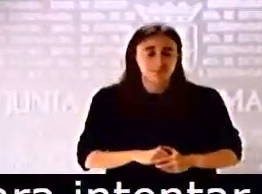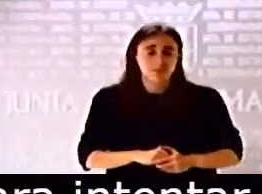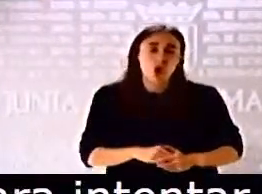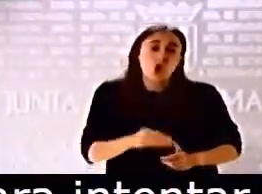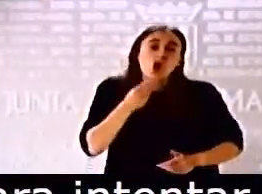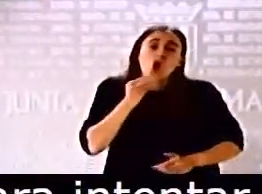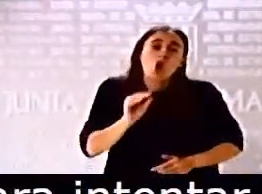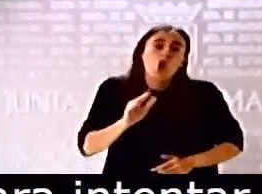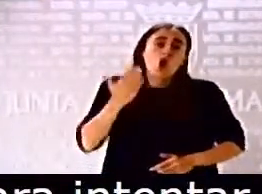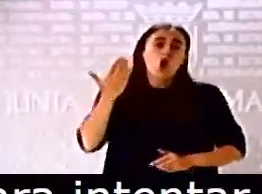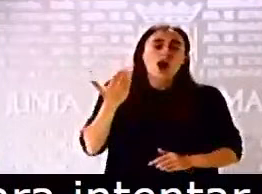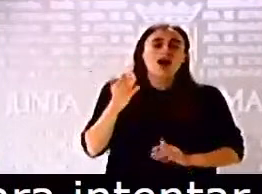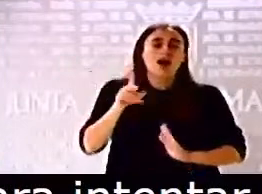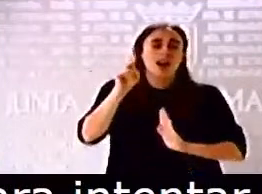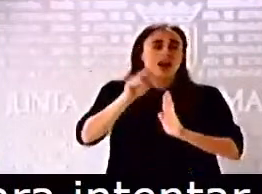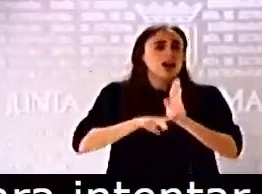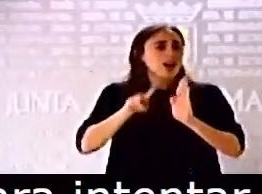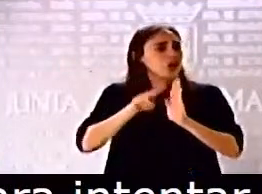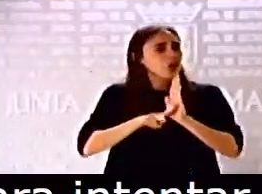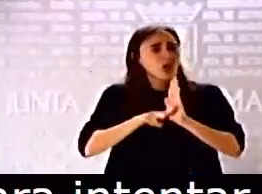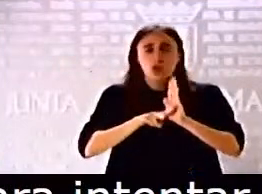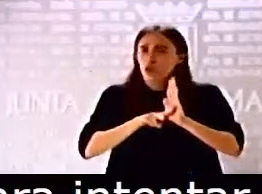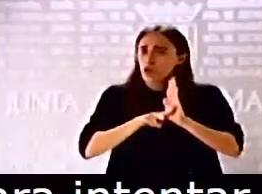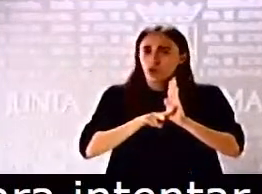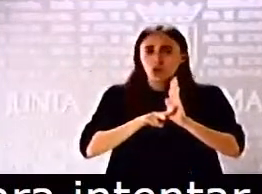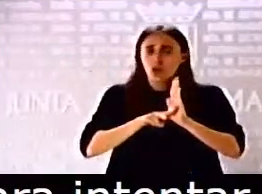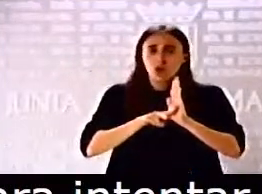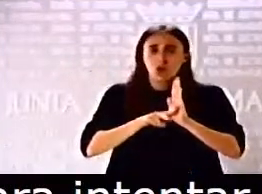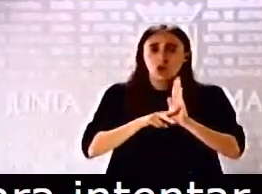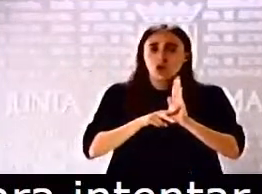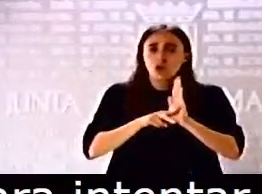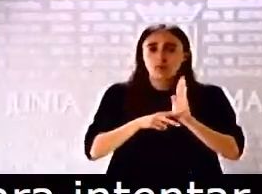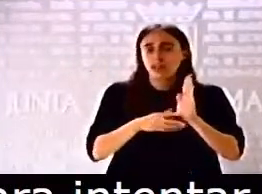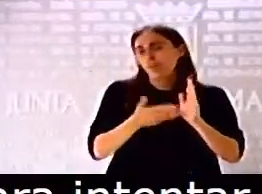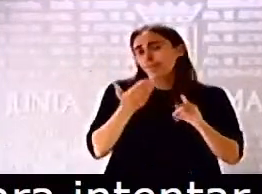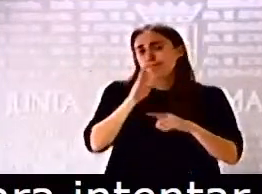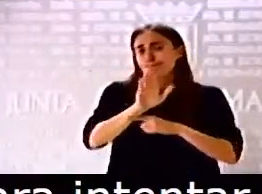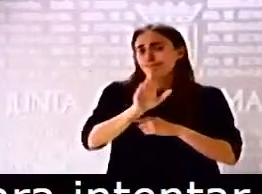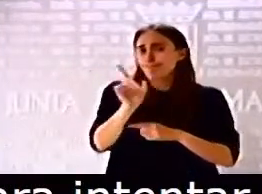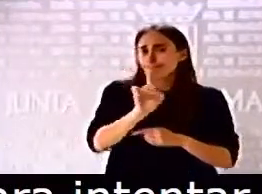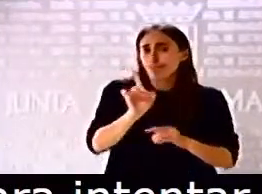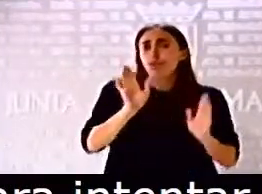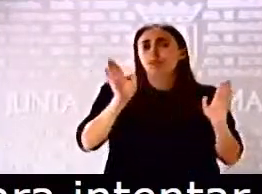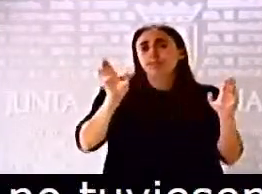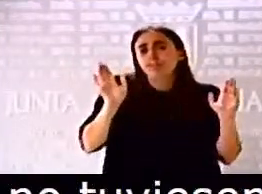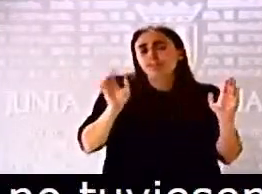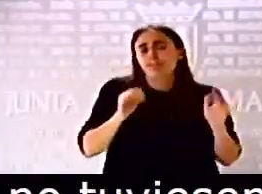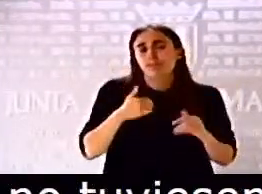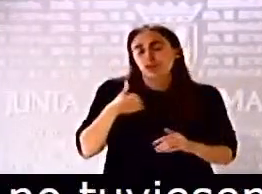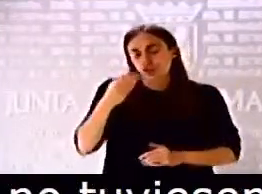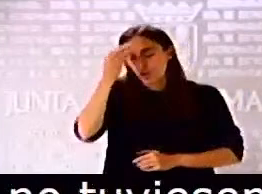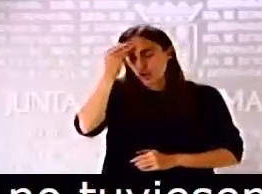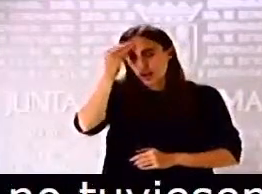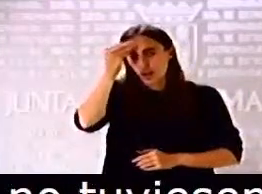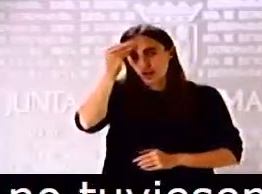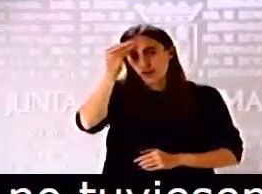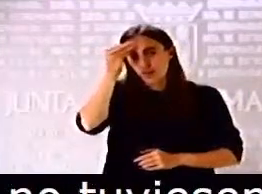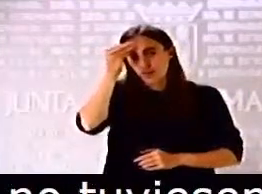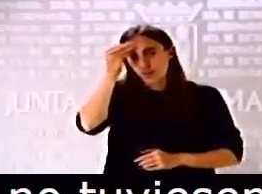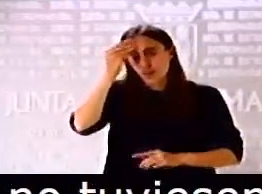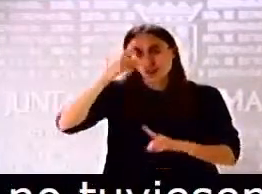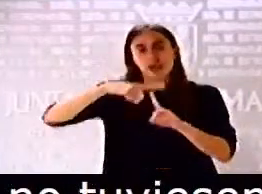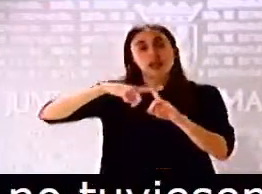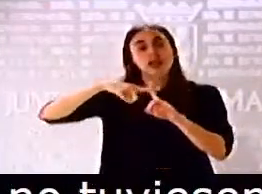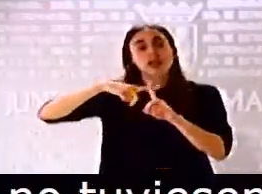Ojalá no tuviésemos que hacer ni tomar ninguna decisión al respecto, pero yo creo que el nivel